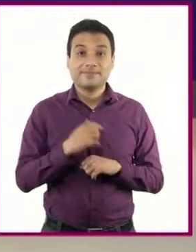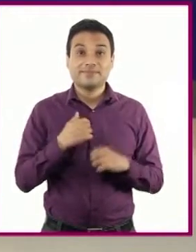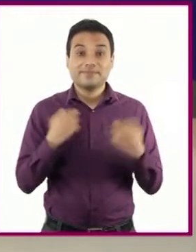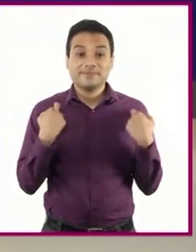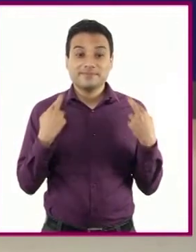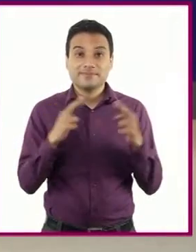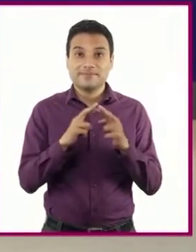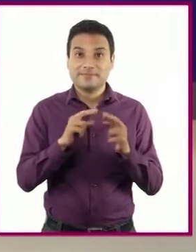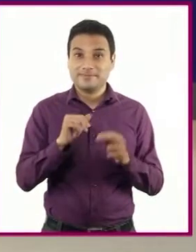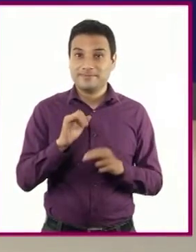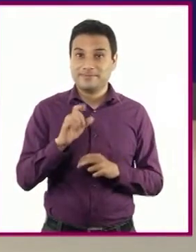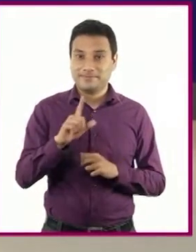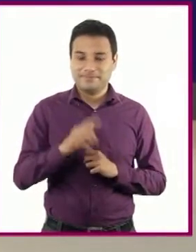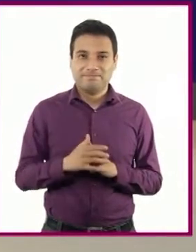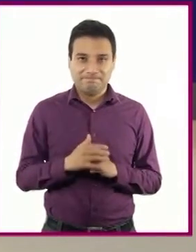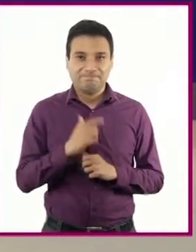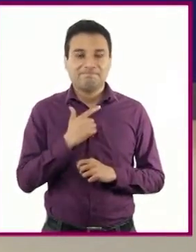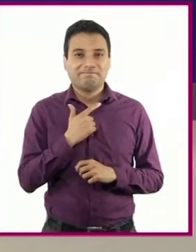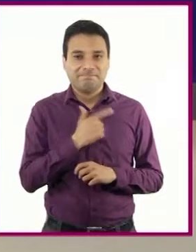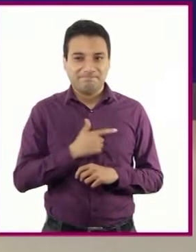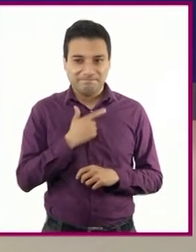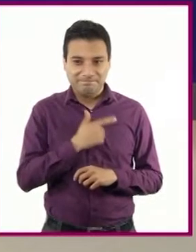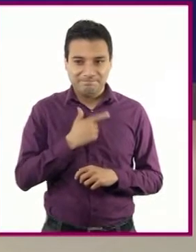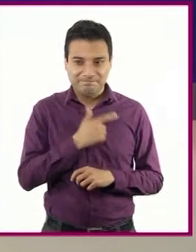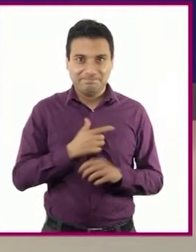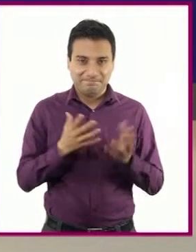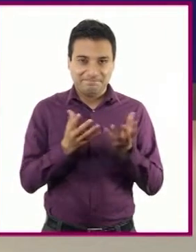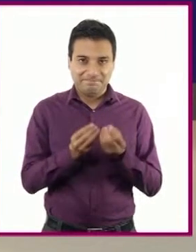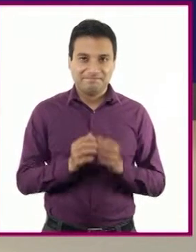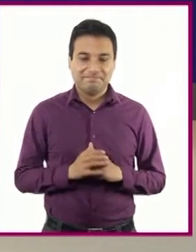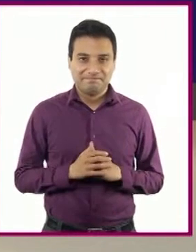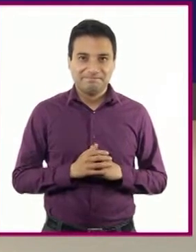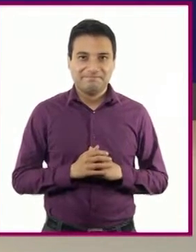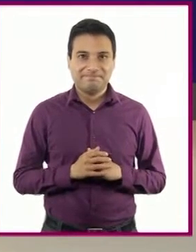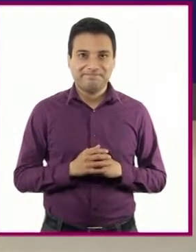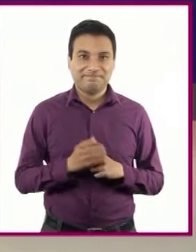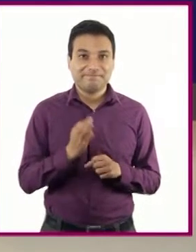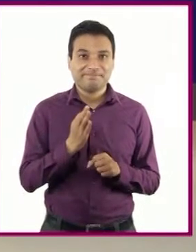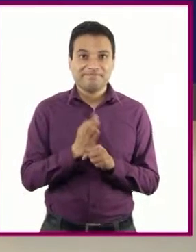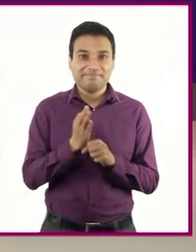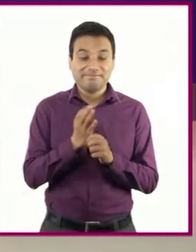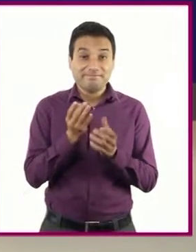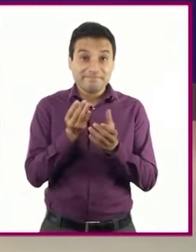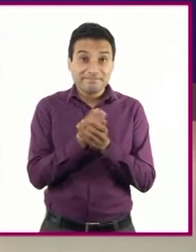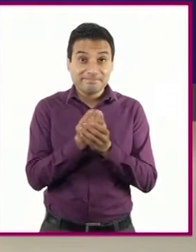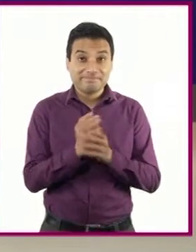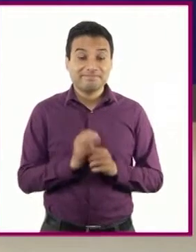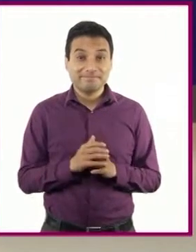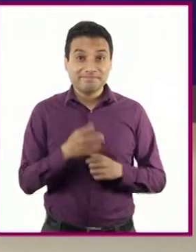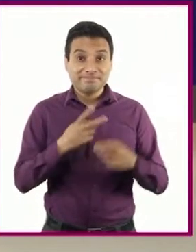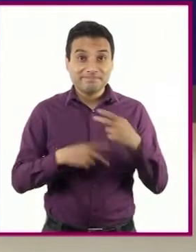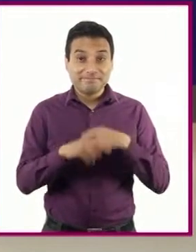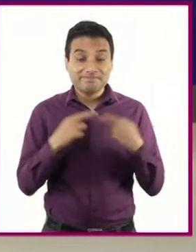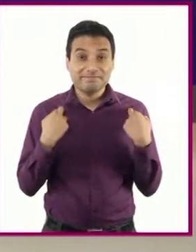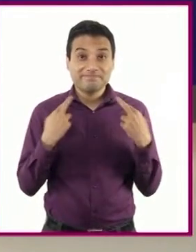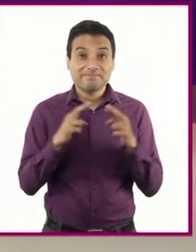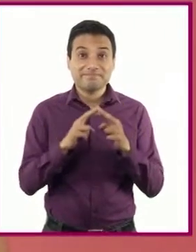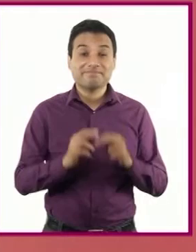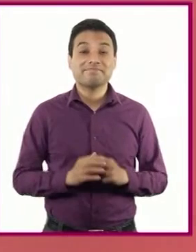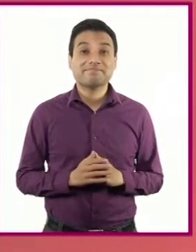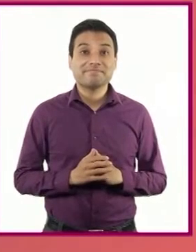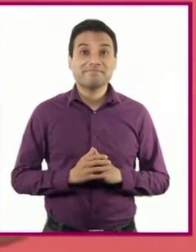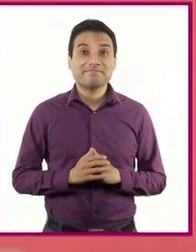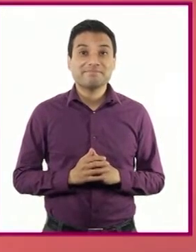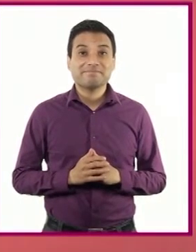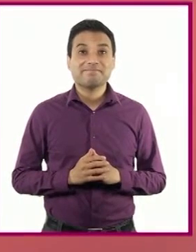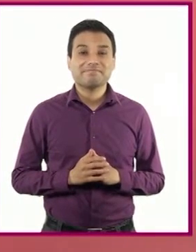Anel Vázquez Martínez y es un placer estar nuevamente con ustedes. En esta sesión estaré acompañada por el profesor.